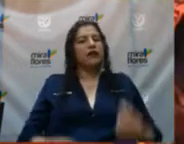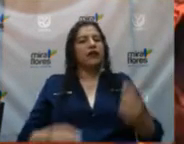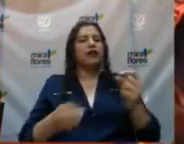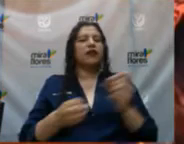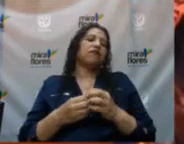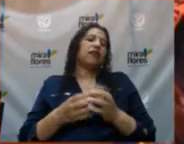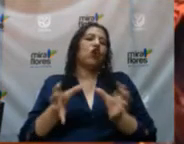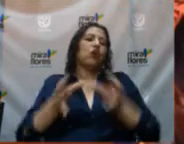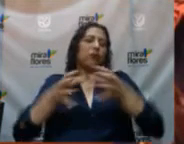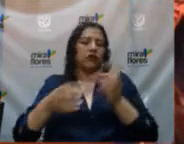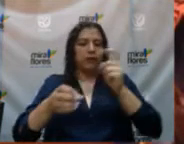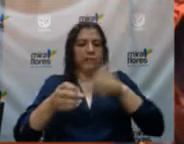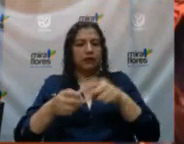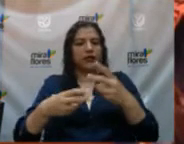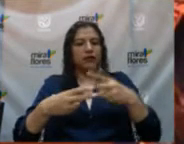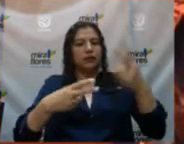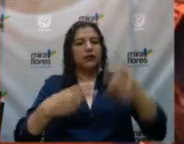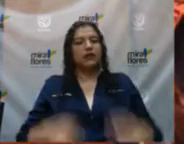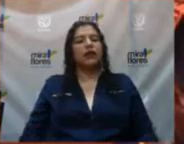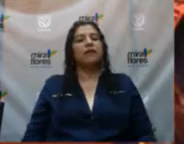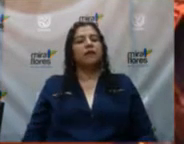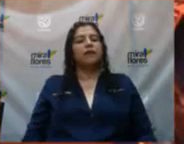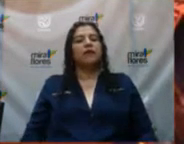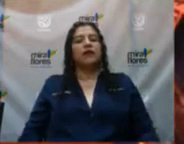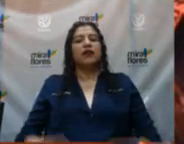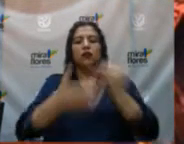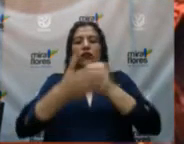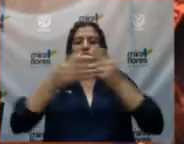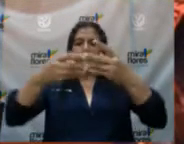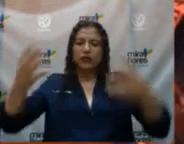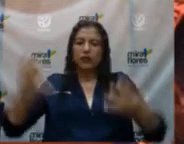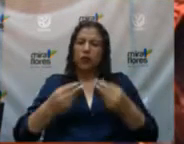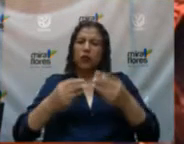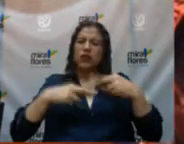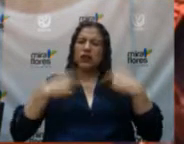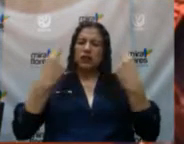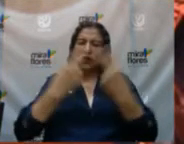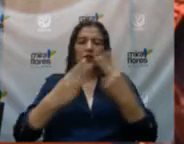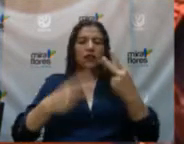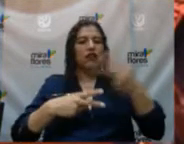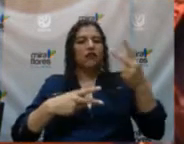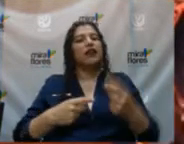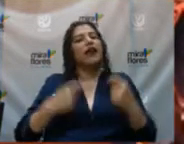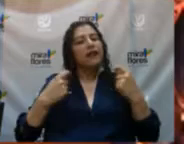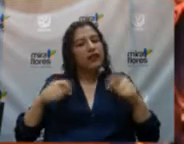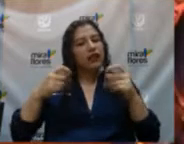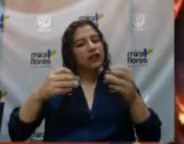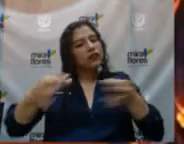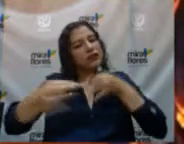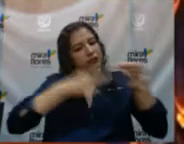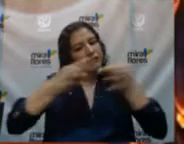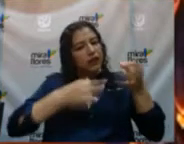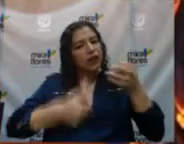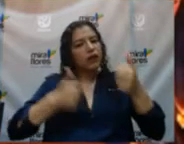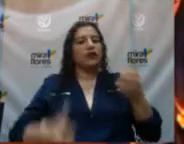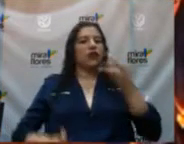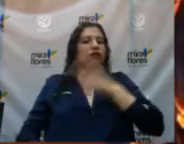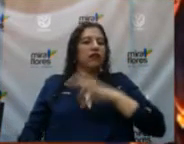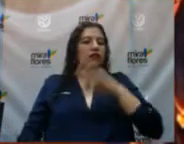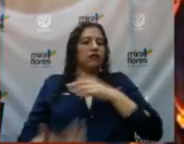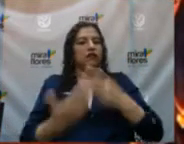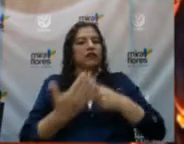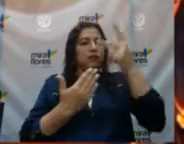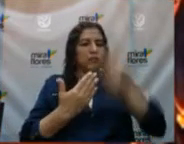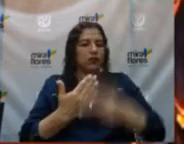Participación Vecinal y con planos en mano, hicimos muchas reuniones vecinales tratando de explicar los beneficios de este